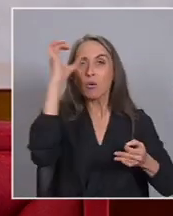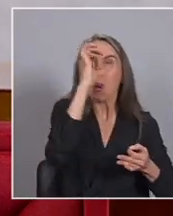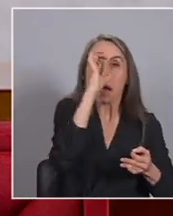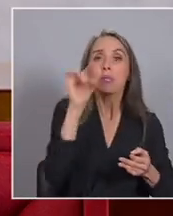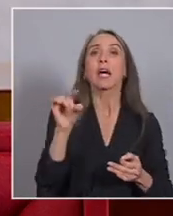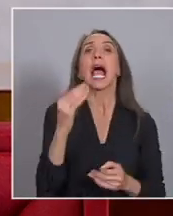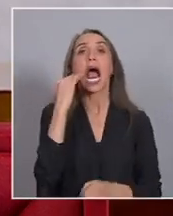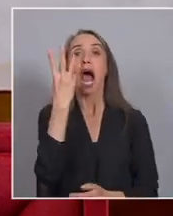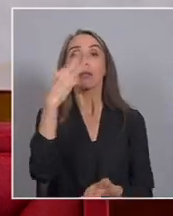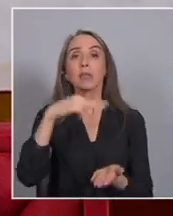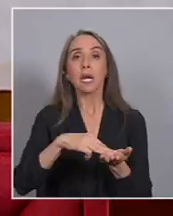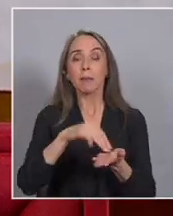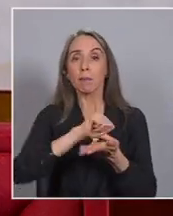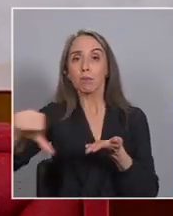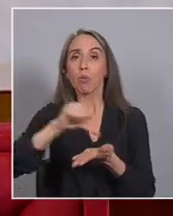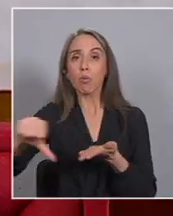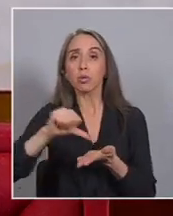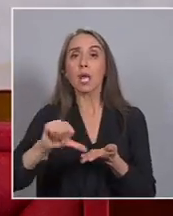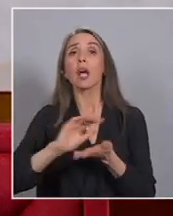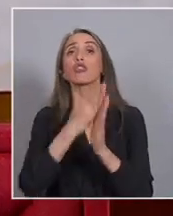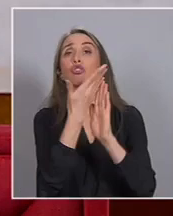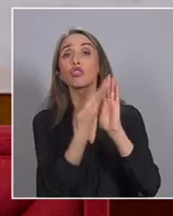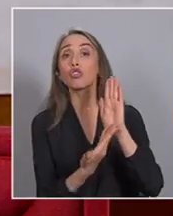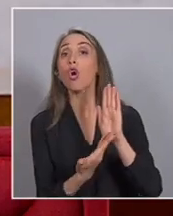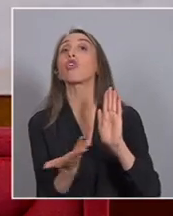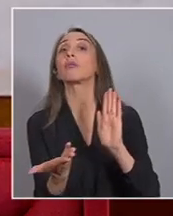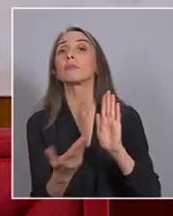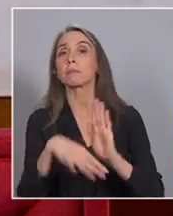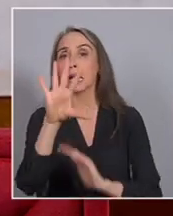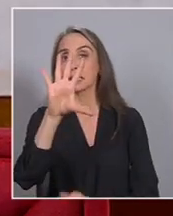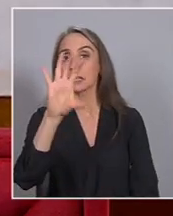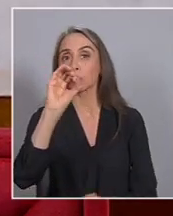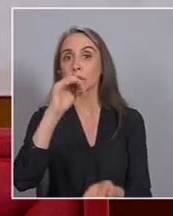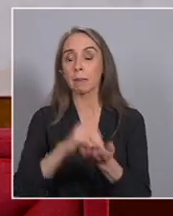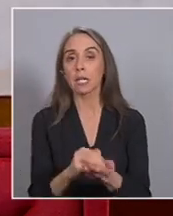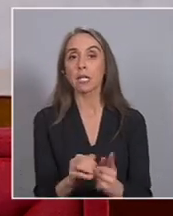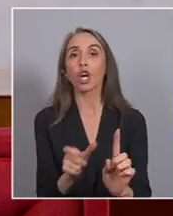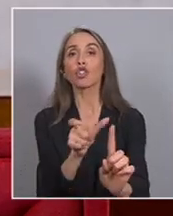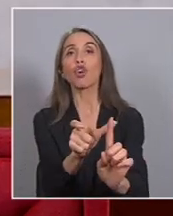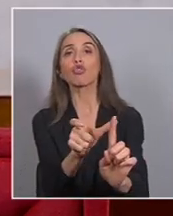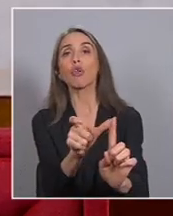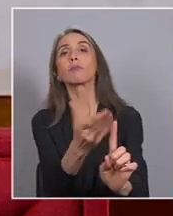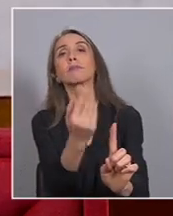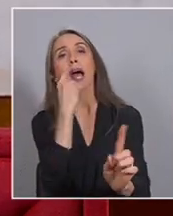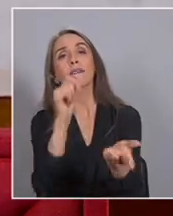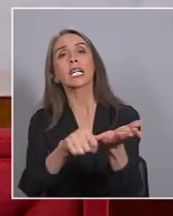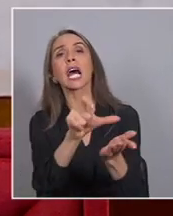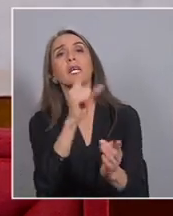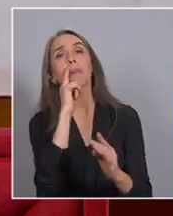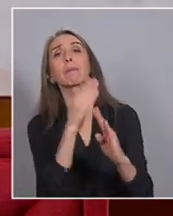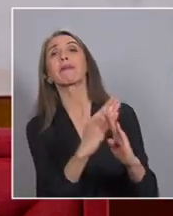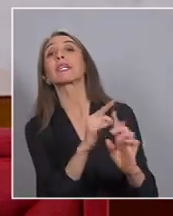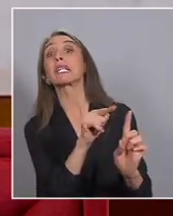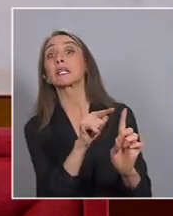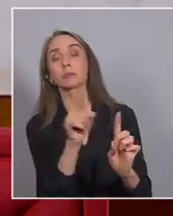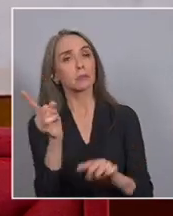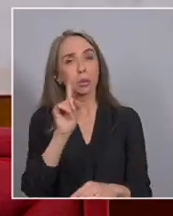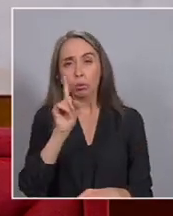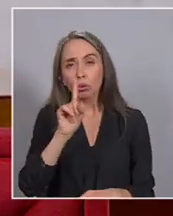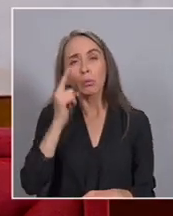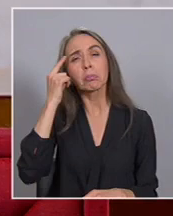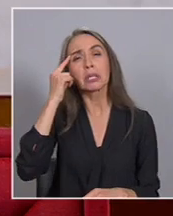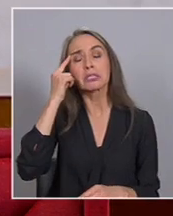cursaron casi 3.000 infracciones y todo ello en el marco de más de 50.000 controles preventivos. Esto no se trata de